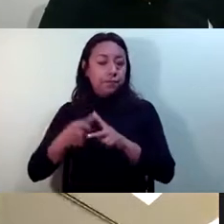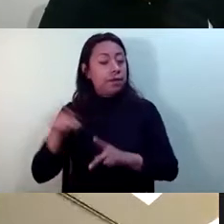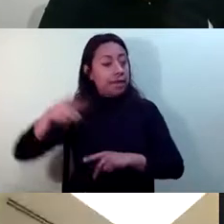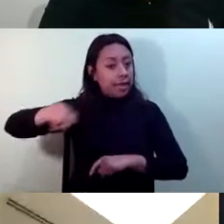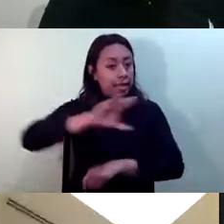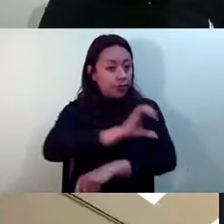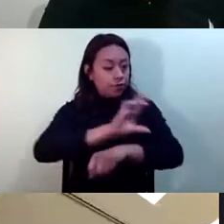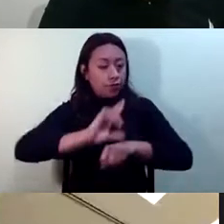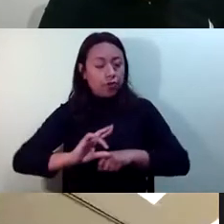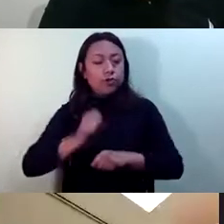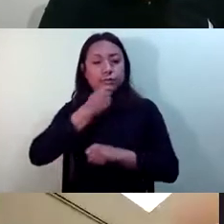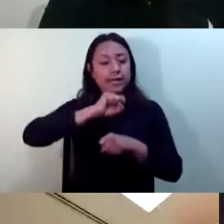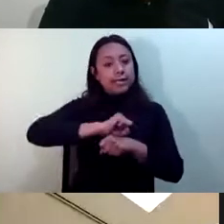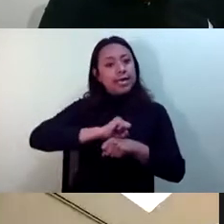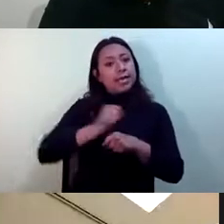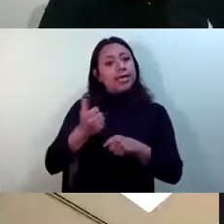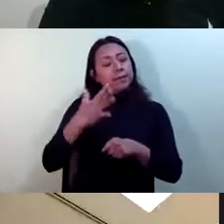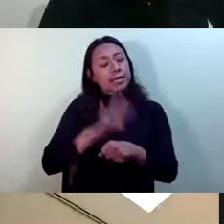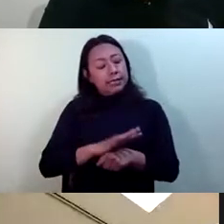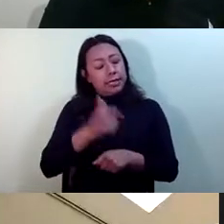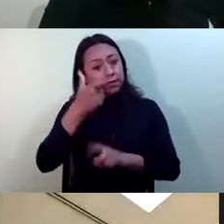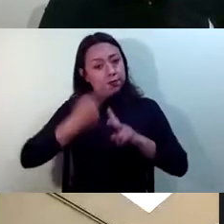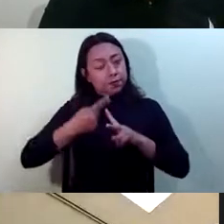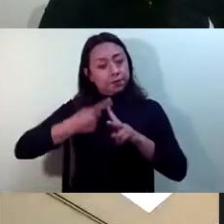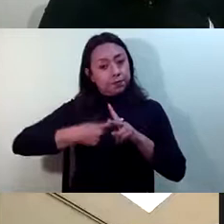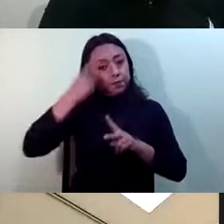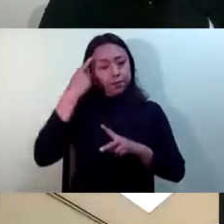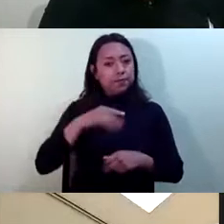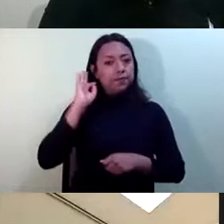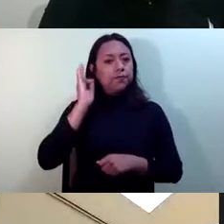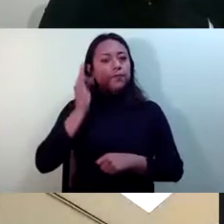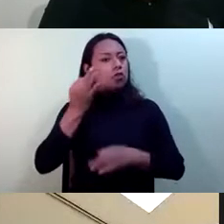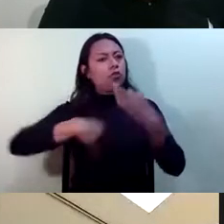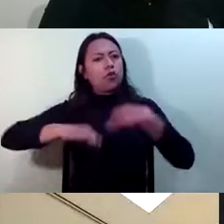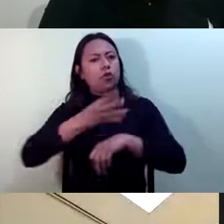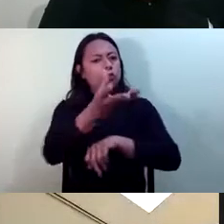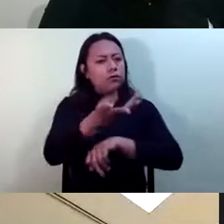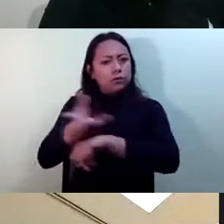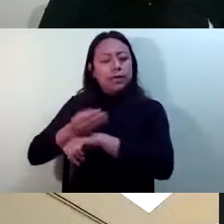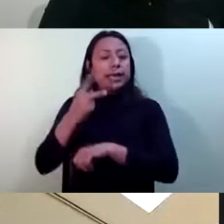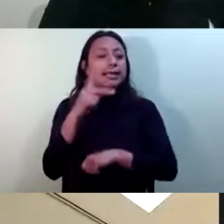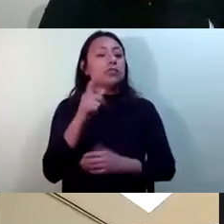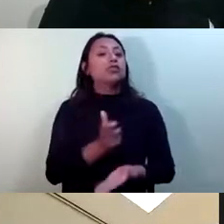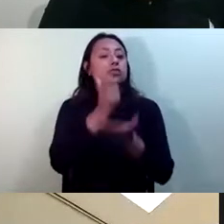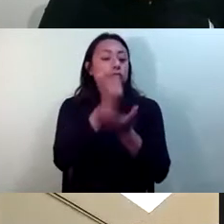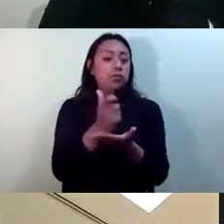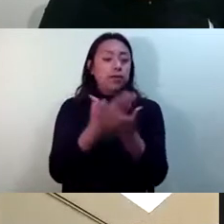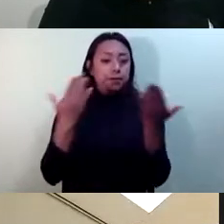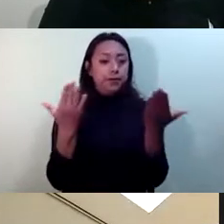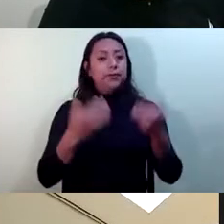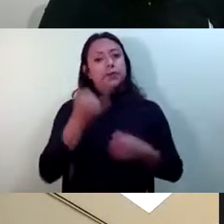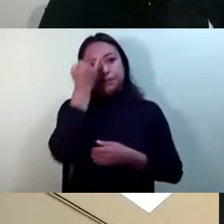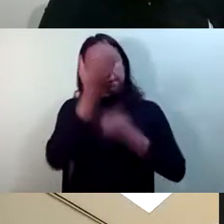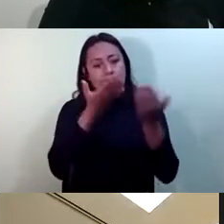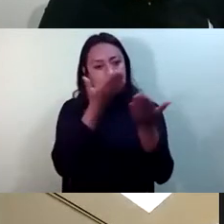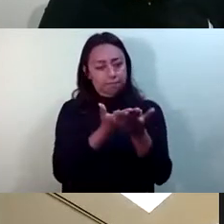de Administración y Finanzas para aprobar por sí mismos los ajustes en sus presupuestos. En la iniciativa